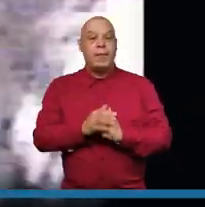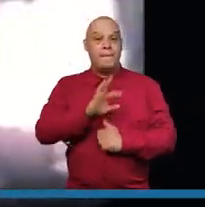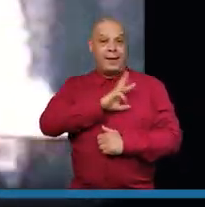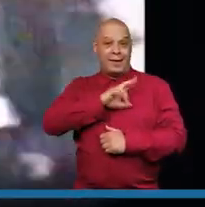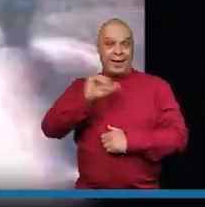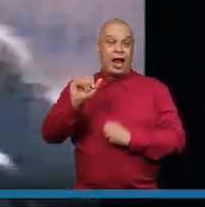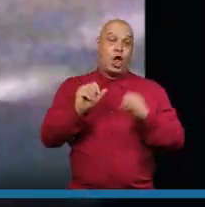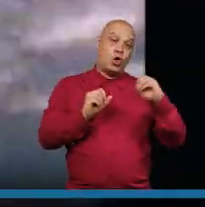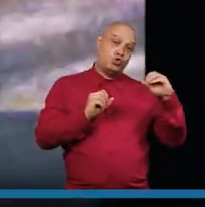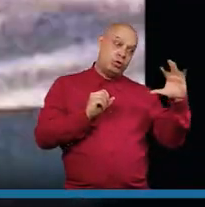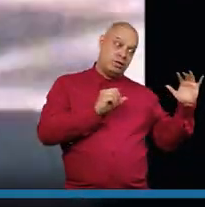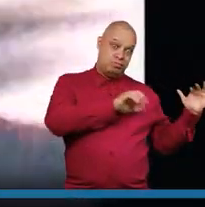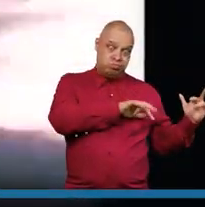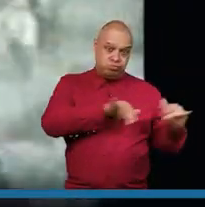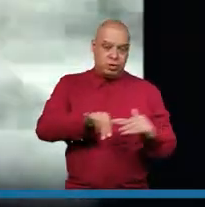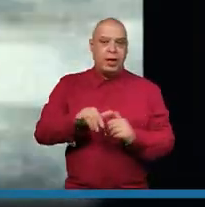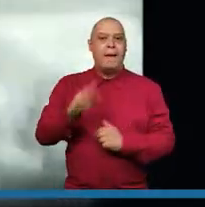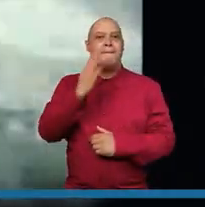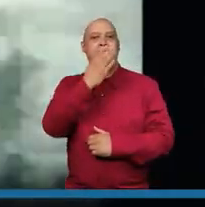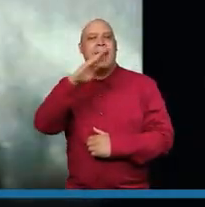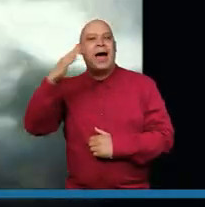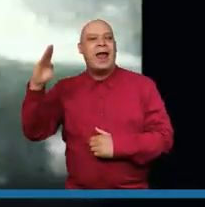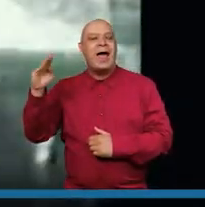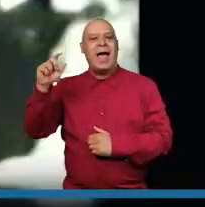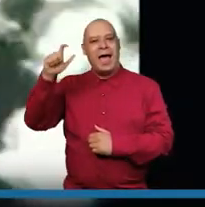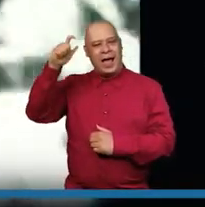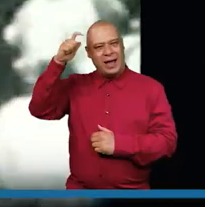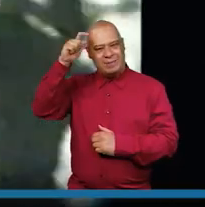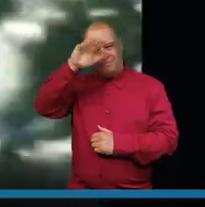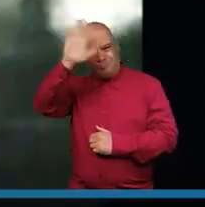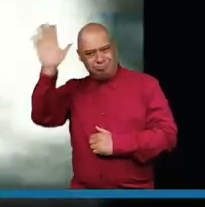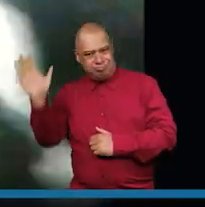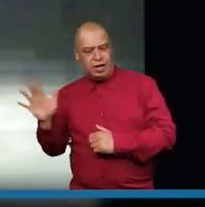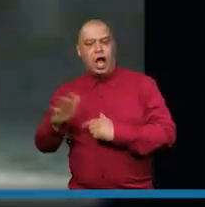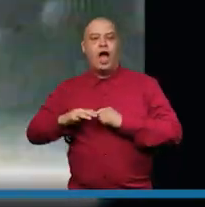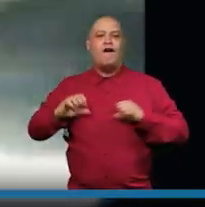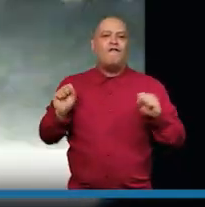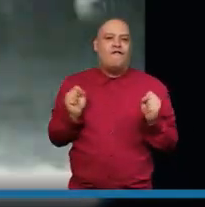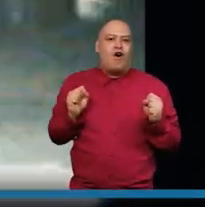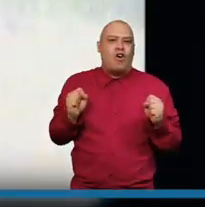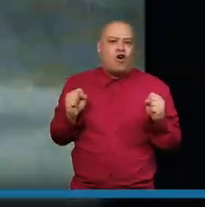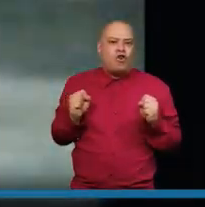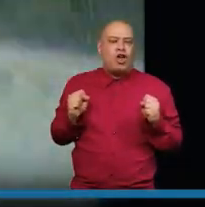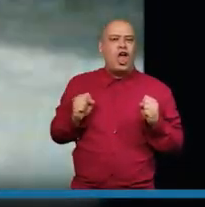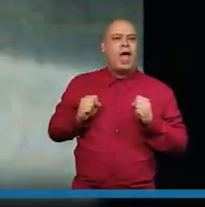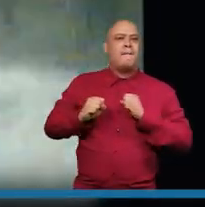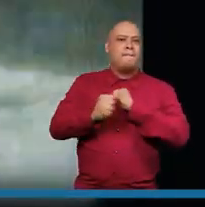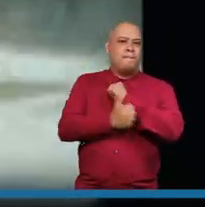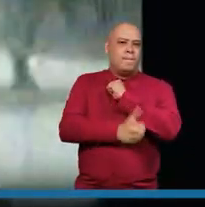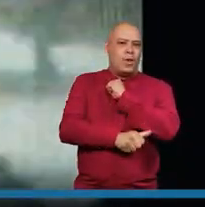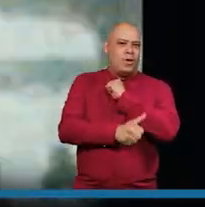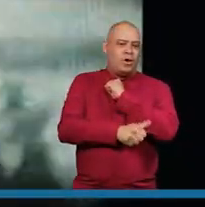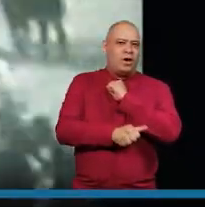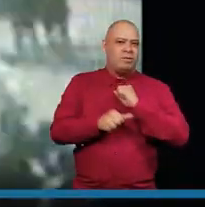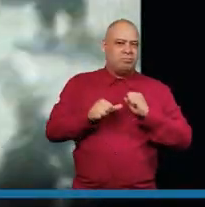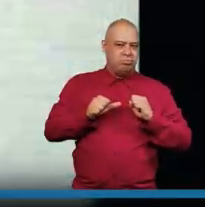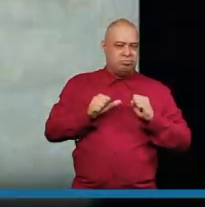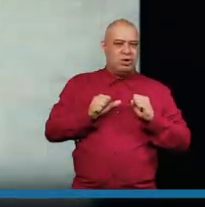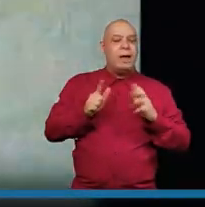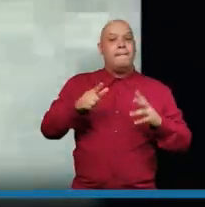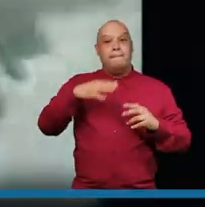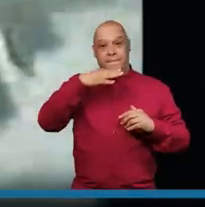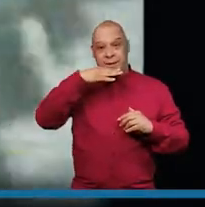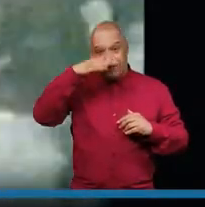Cali en el occidente, Barranquilla en la costa caribe, Bogotá en el altiplano cundiboyacense